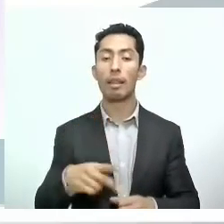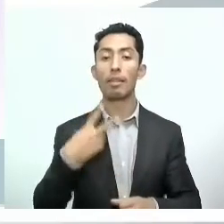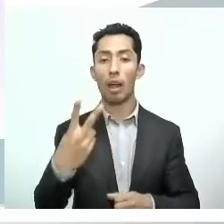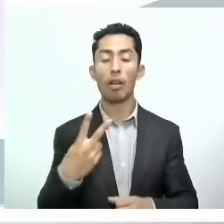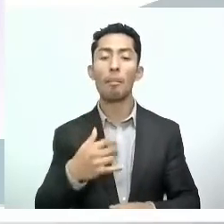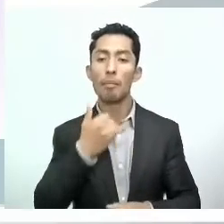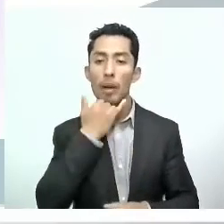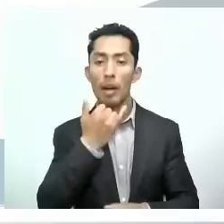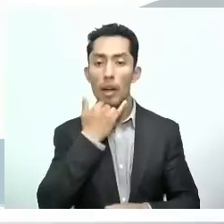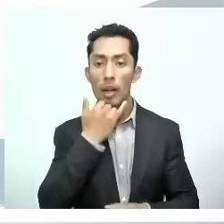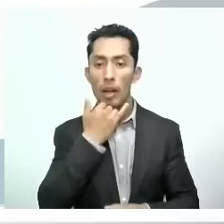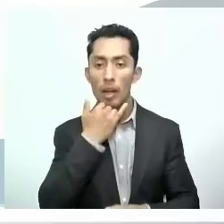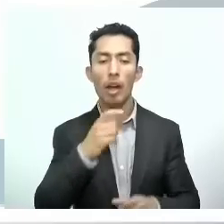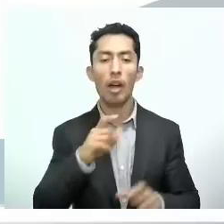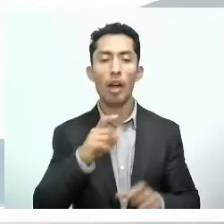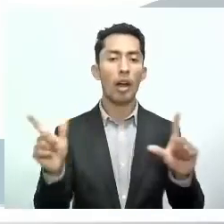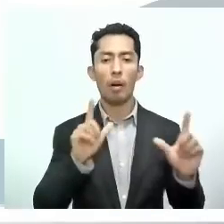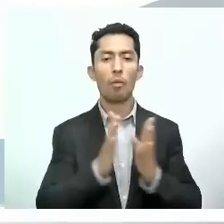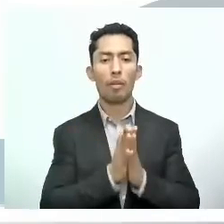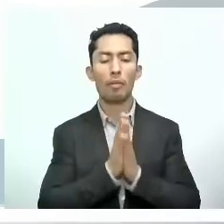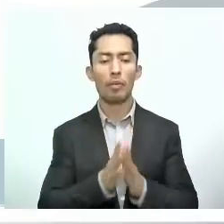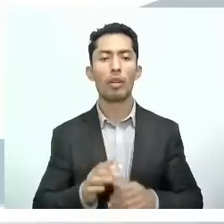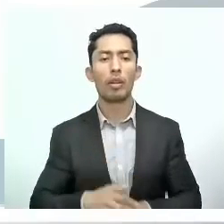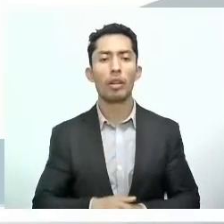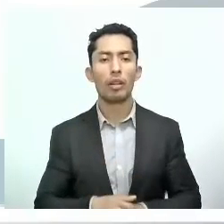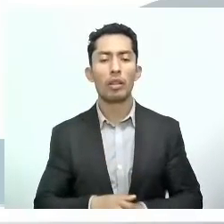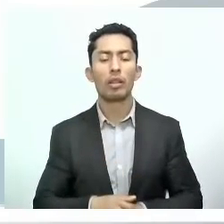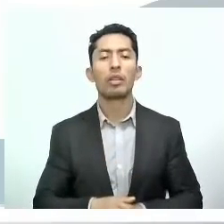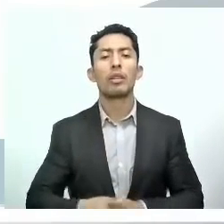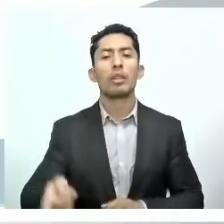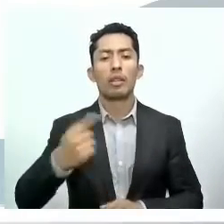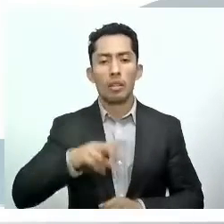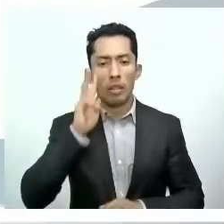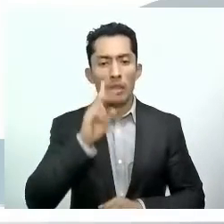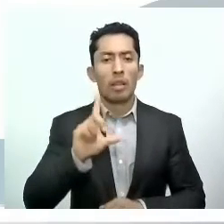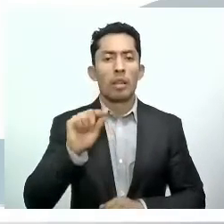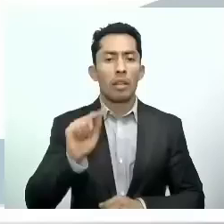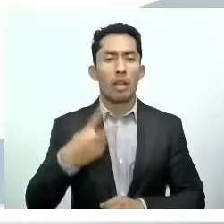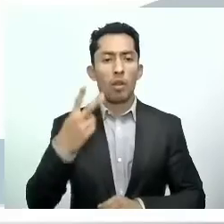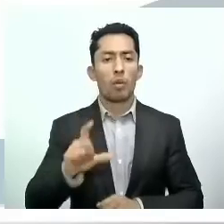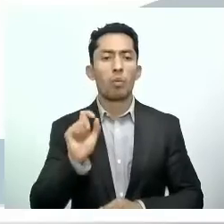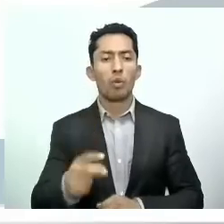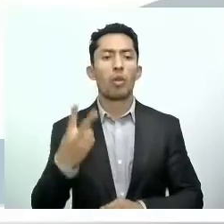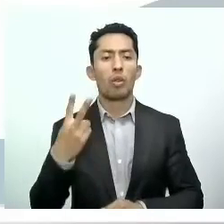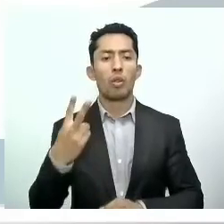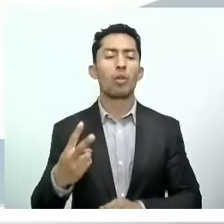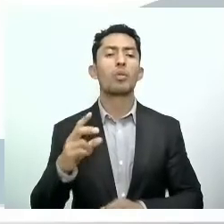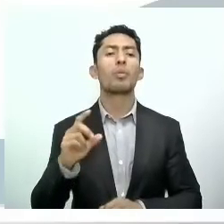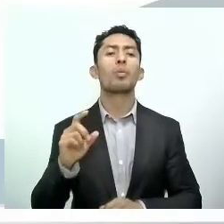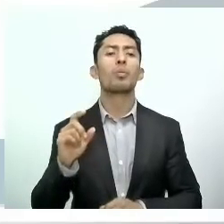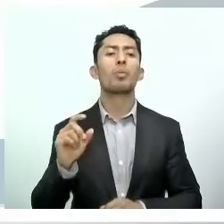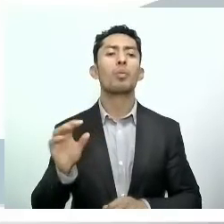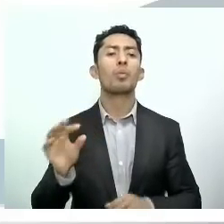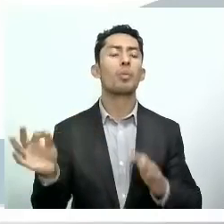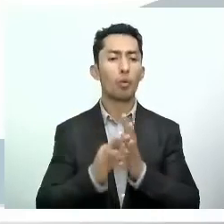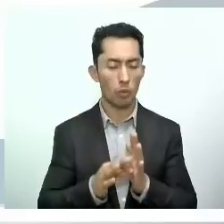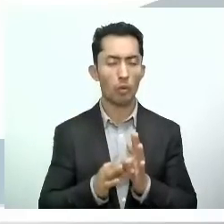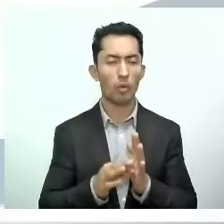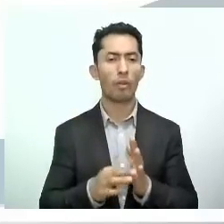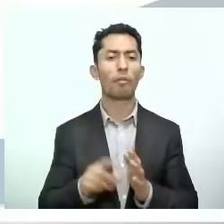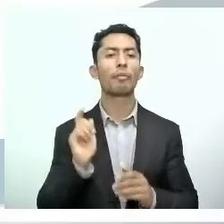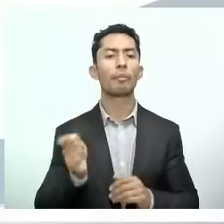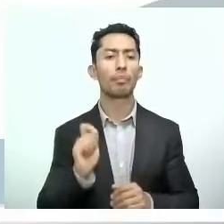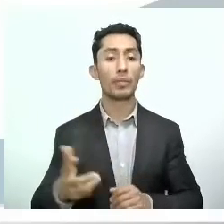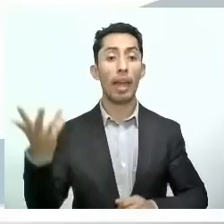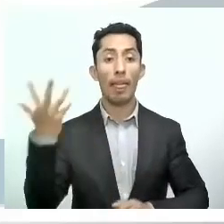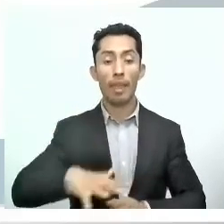están viendo, la siguiente por favor, vemos cómo aumenta a 72.2 puntos, lo cual es 10 puntos